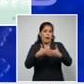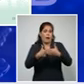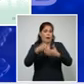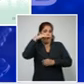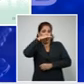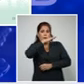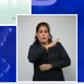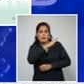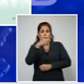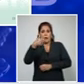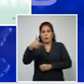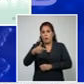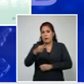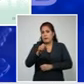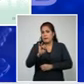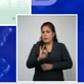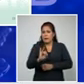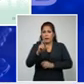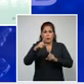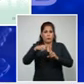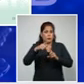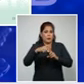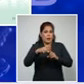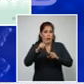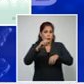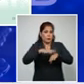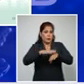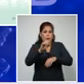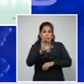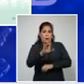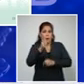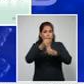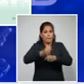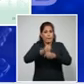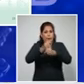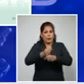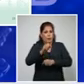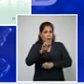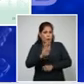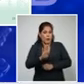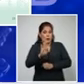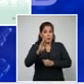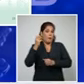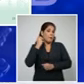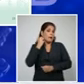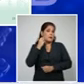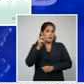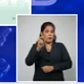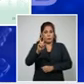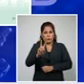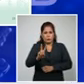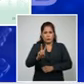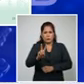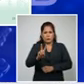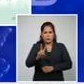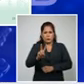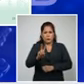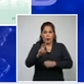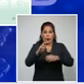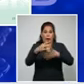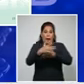con 7, Cautocristo con 5, Pilón con 4, Manzanillo 2 y Campechuela